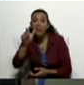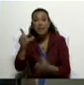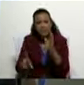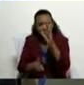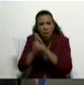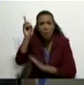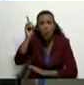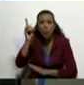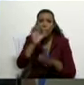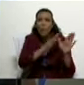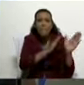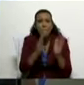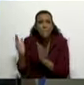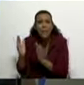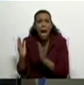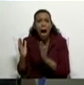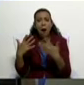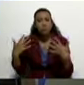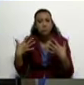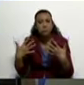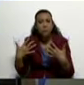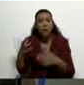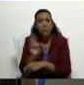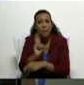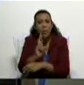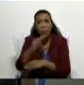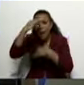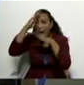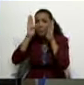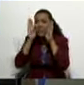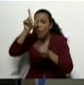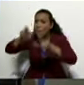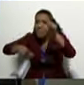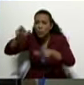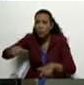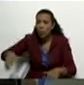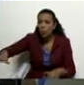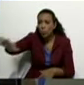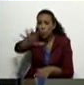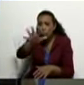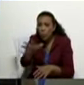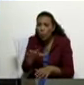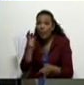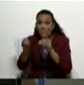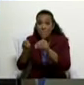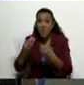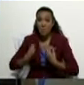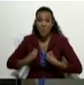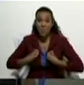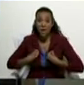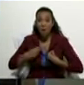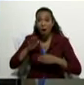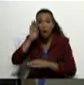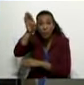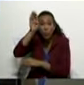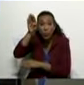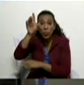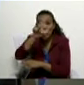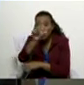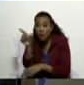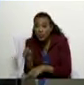desarrolle un plan acelerado para la atención integral a la población actual y futura de